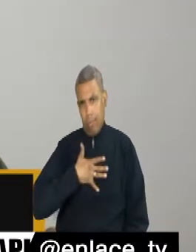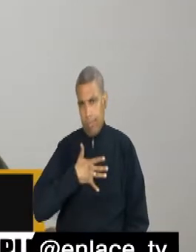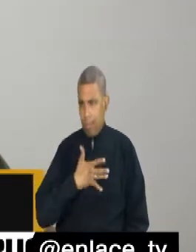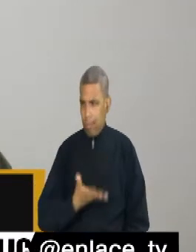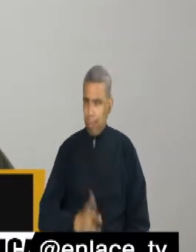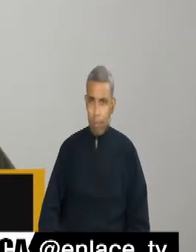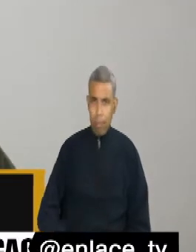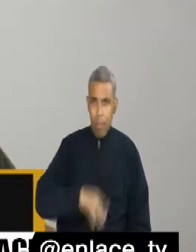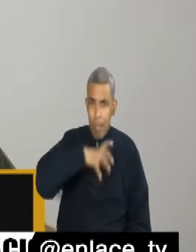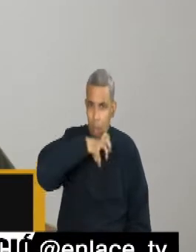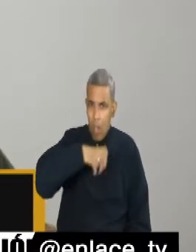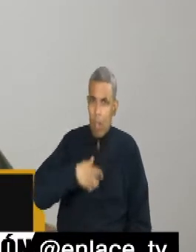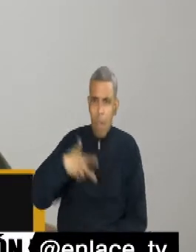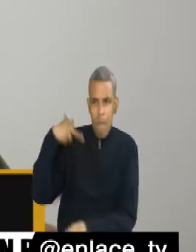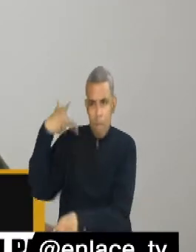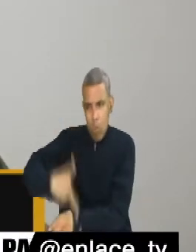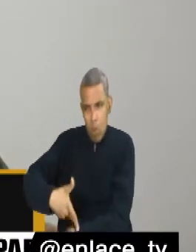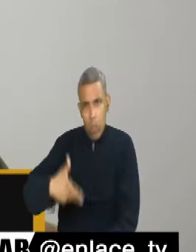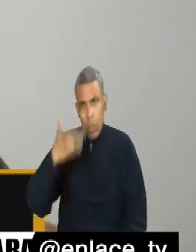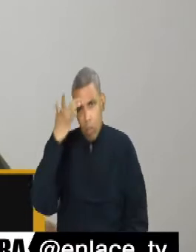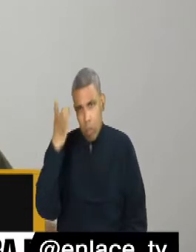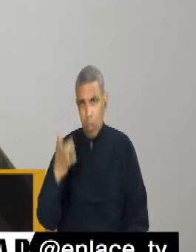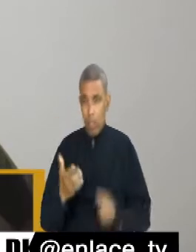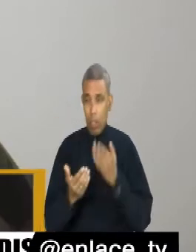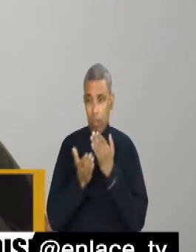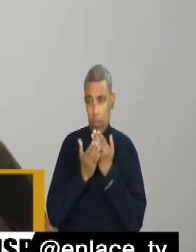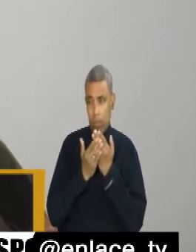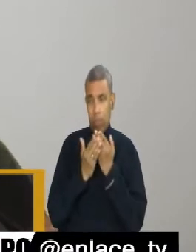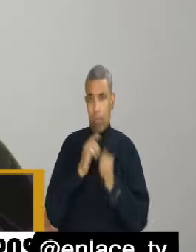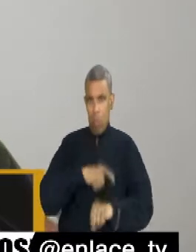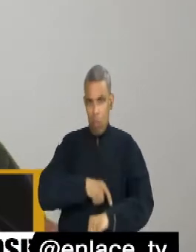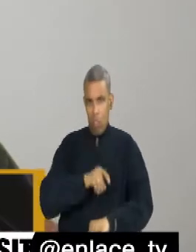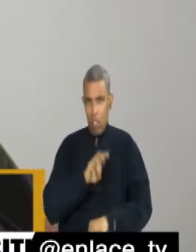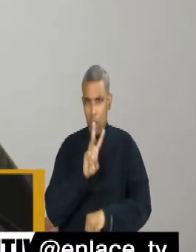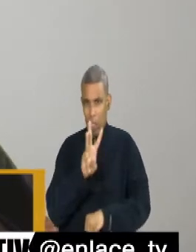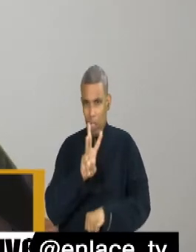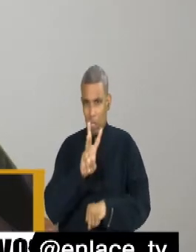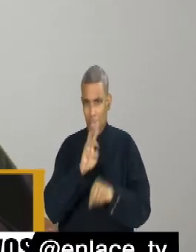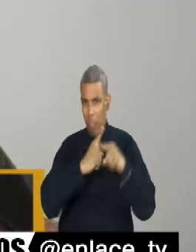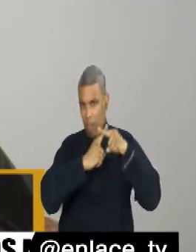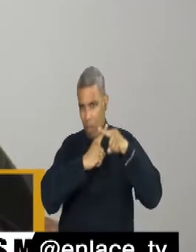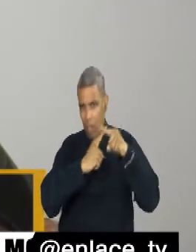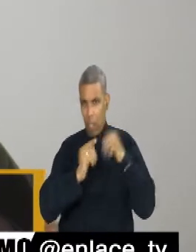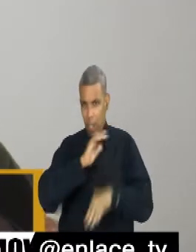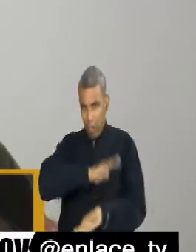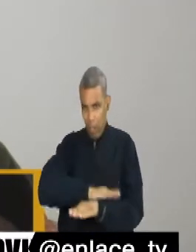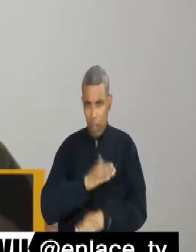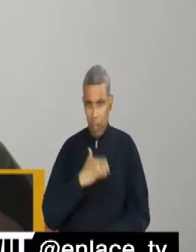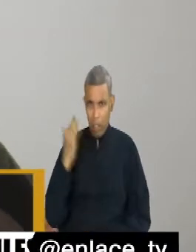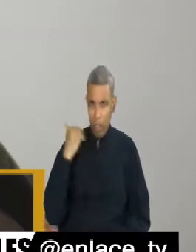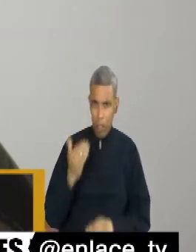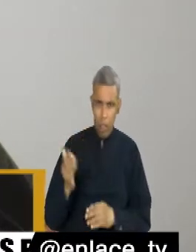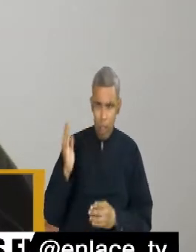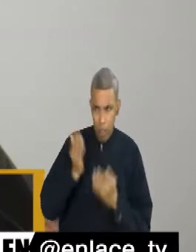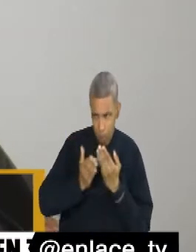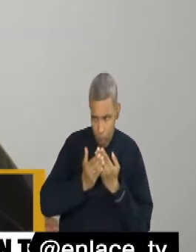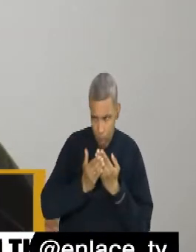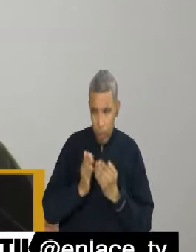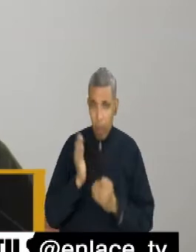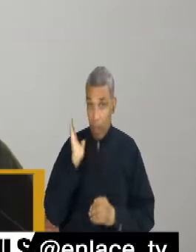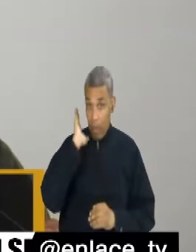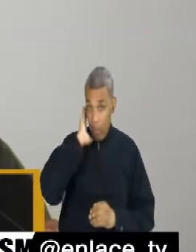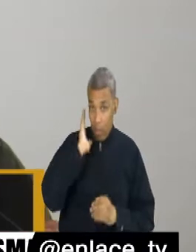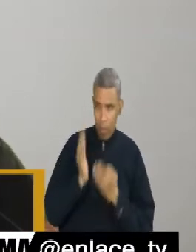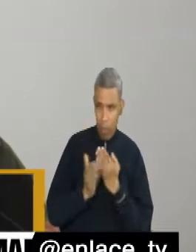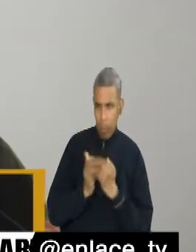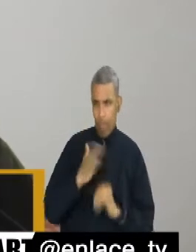llaman a la Policía Nacional a eso de las 3:30 de la tarde. inmediatamente acude la policía, llega la policía